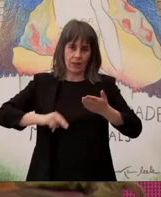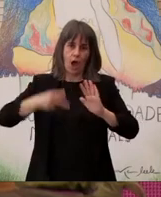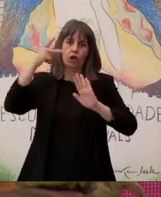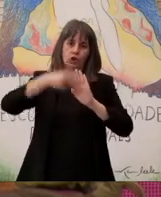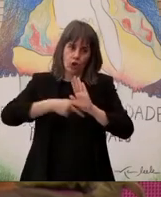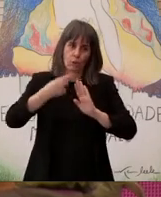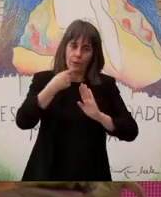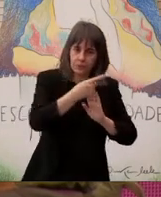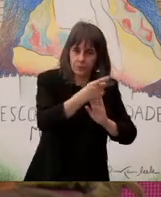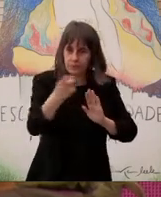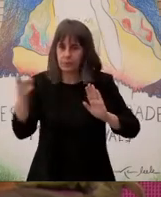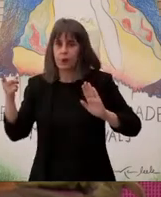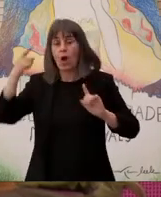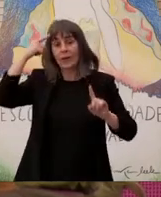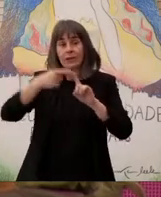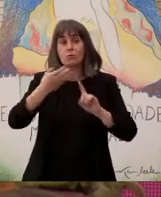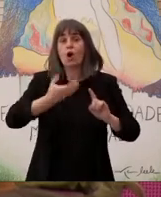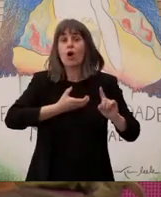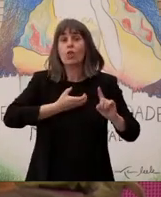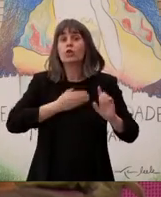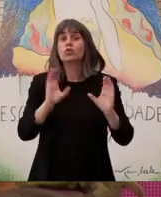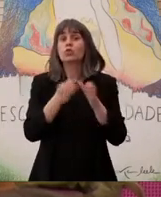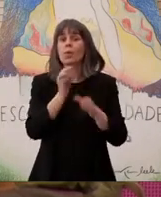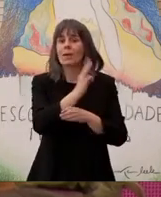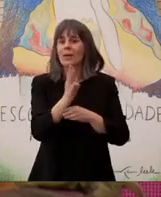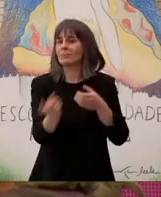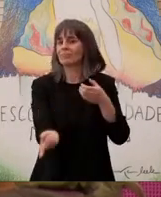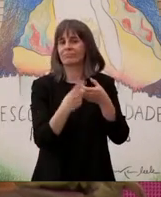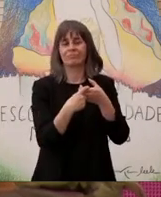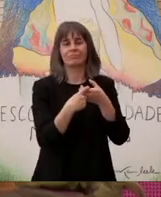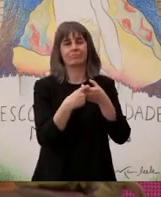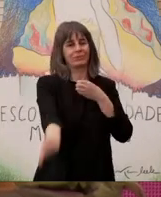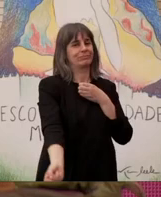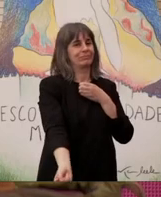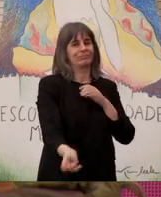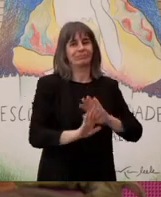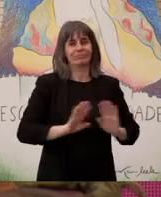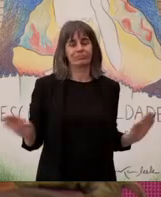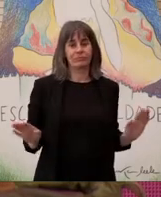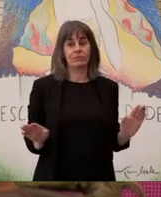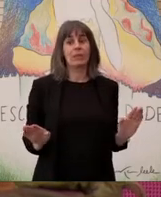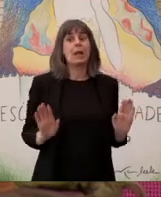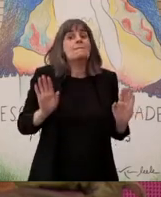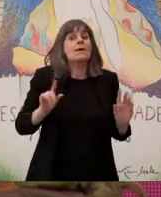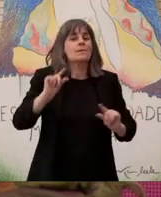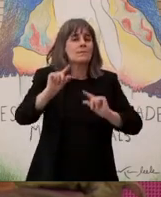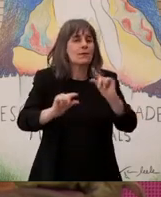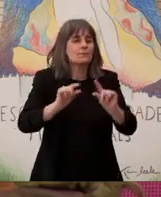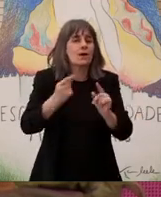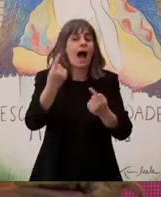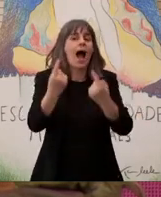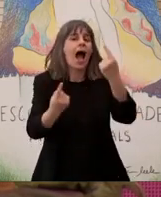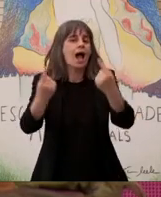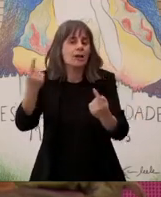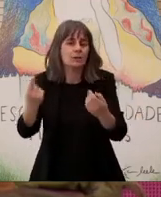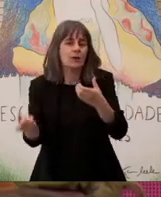que os concebos lo partido popular no se anda así poco a poco algunos y algunos conceptos sí